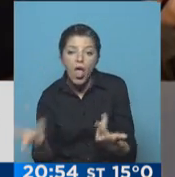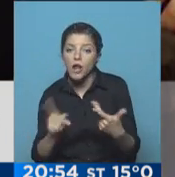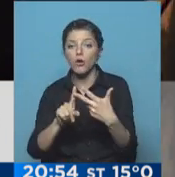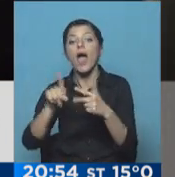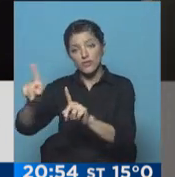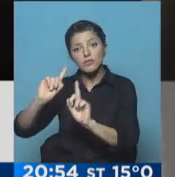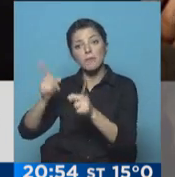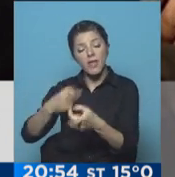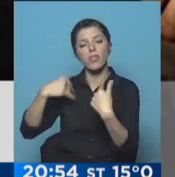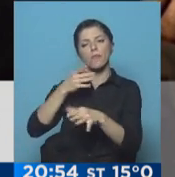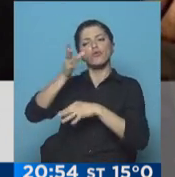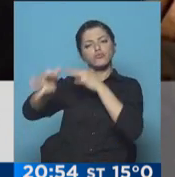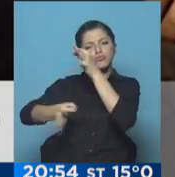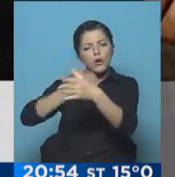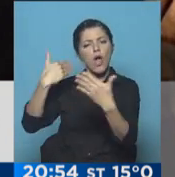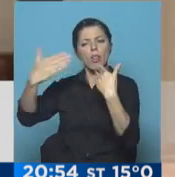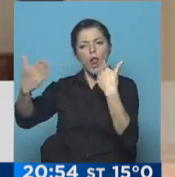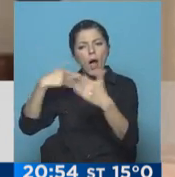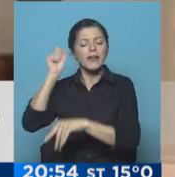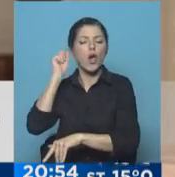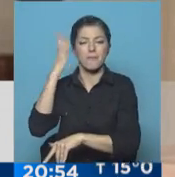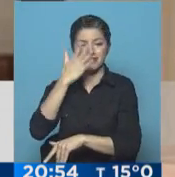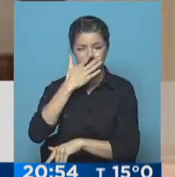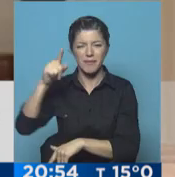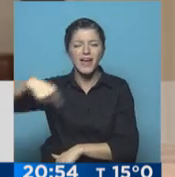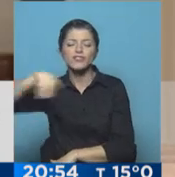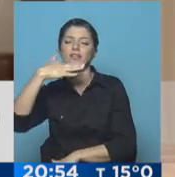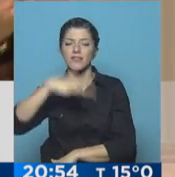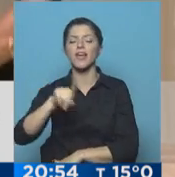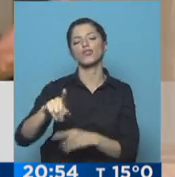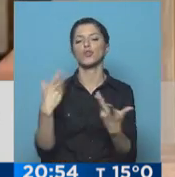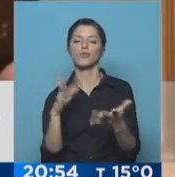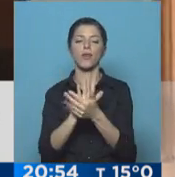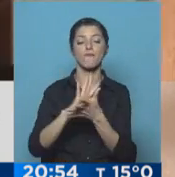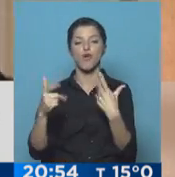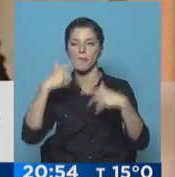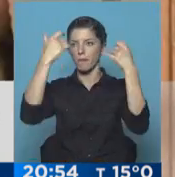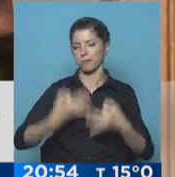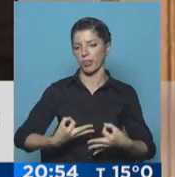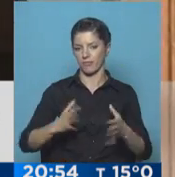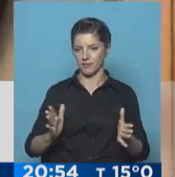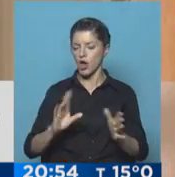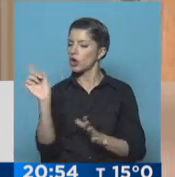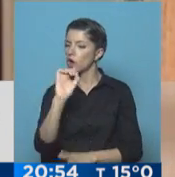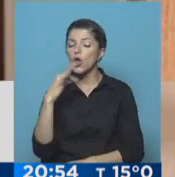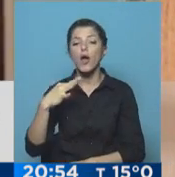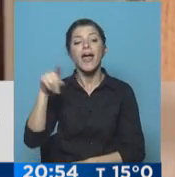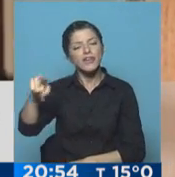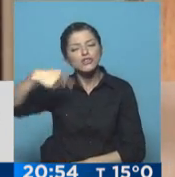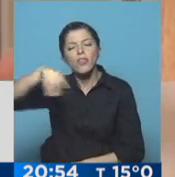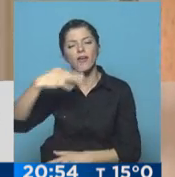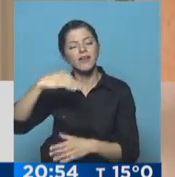que hacerles entender que esto no es una cuestión de estilo y de modales. Hay que hacerles